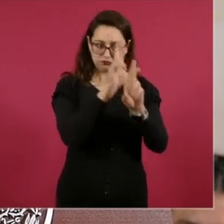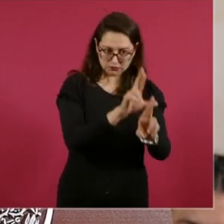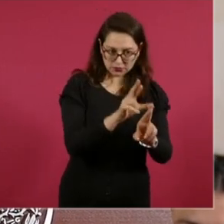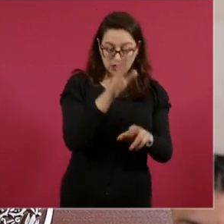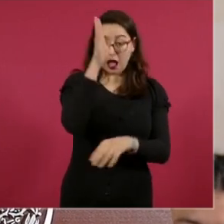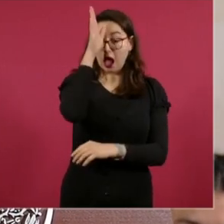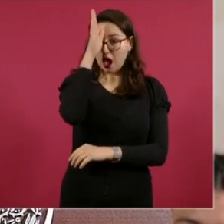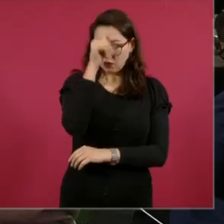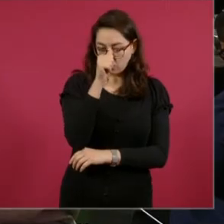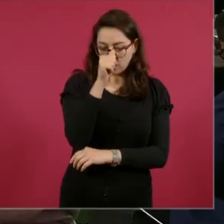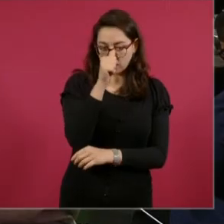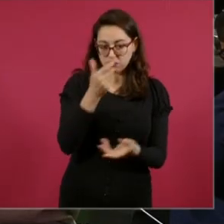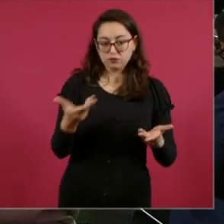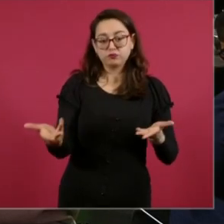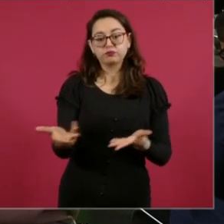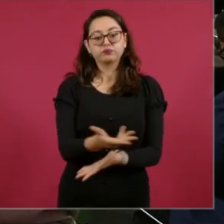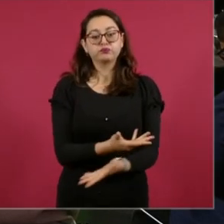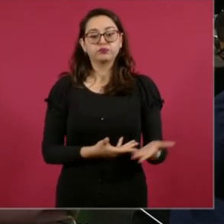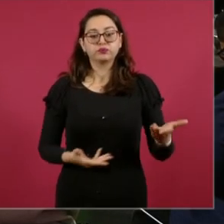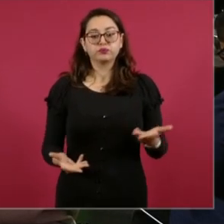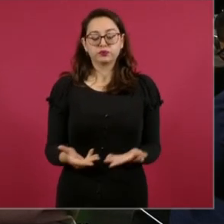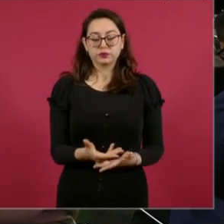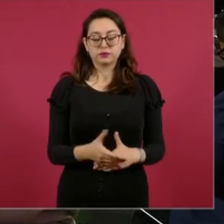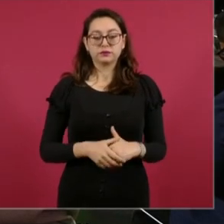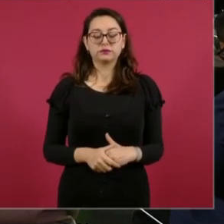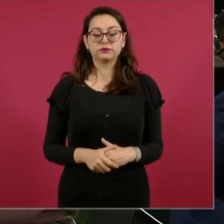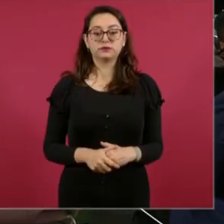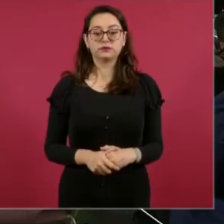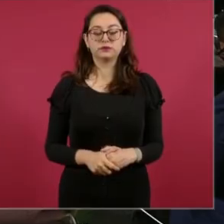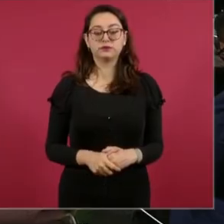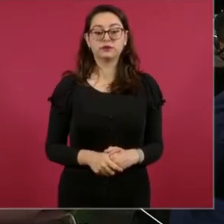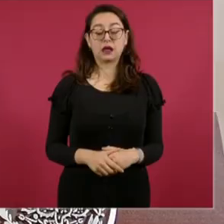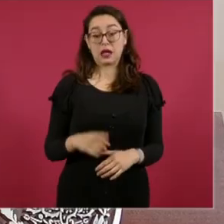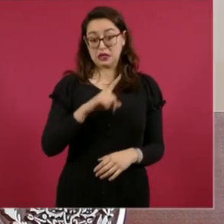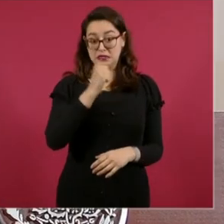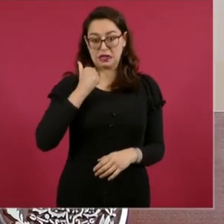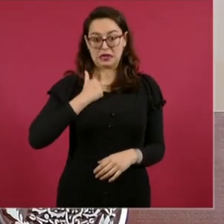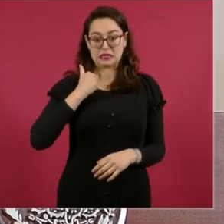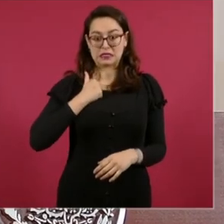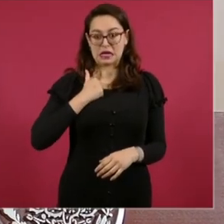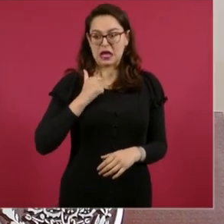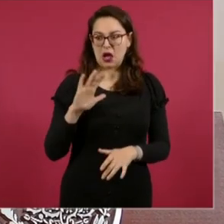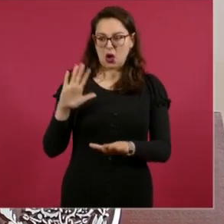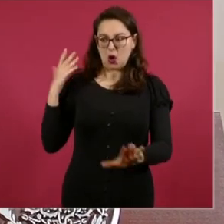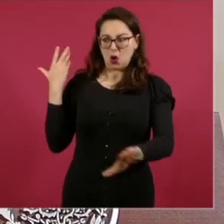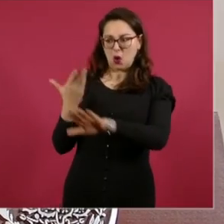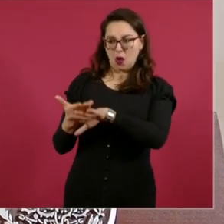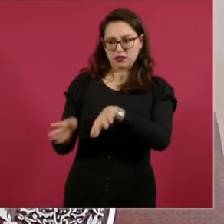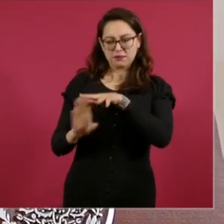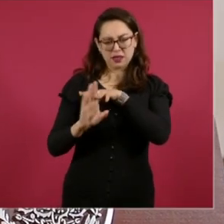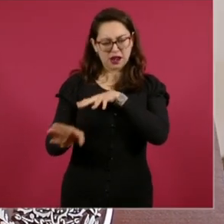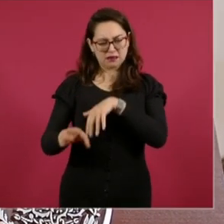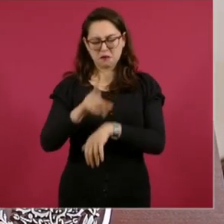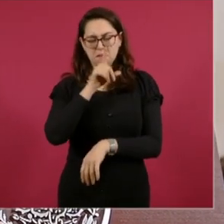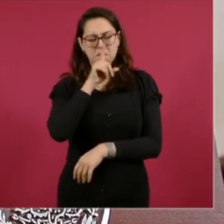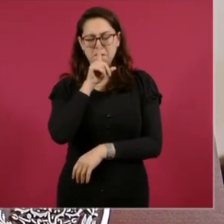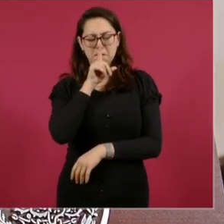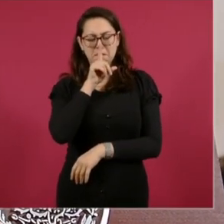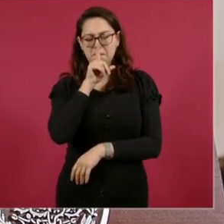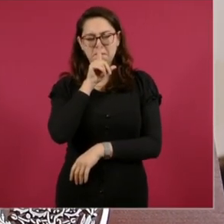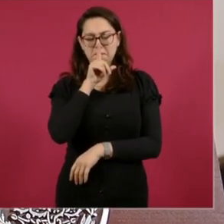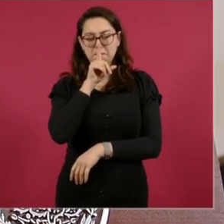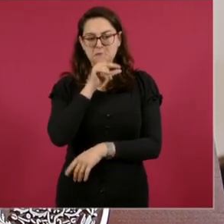acuerdo y de cooperación. O sea, no quieren tomar una medida unilateral